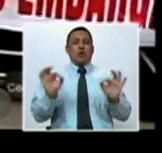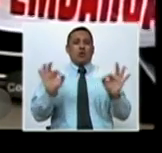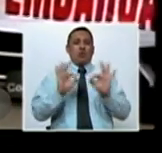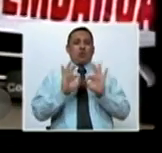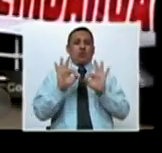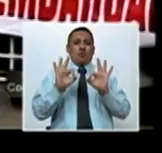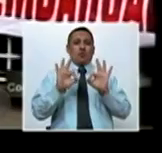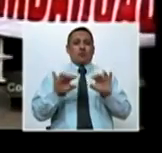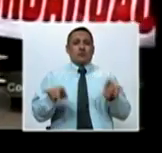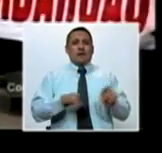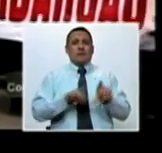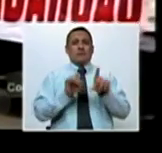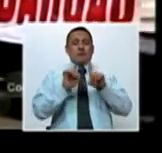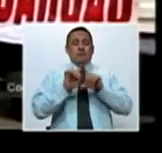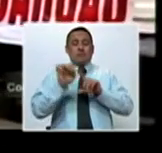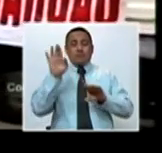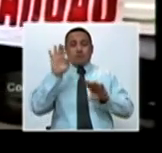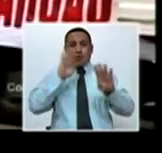o hasta